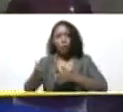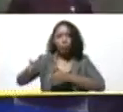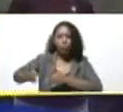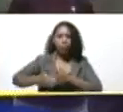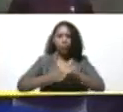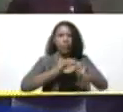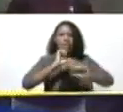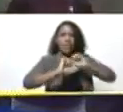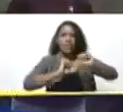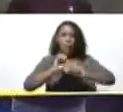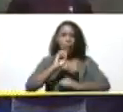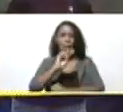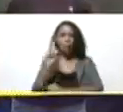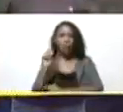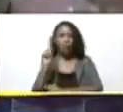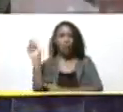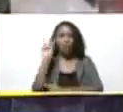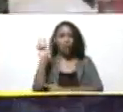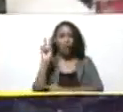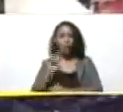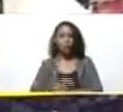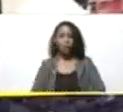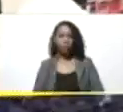del siglo XXI a Venezuela.